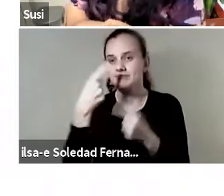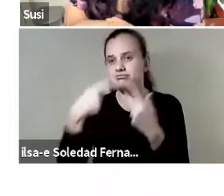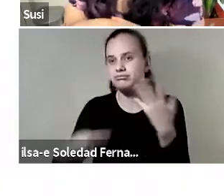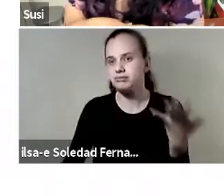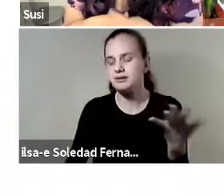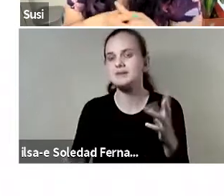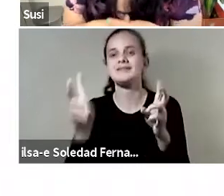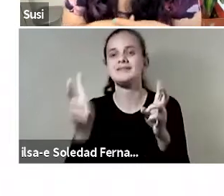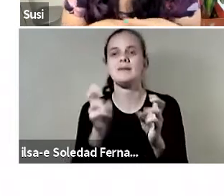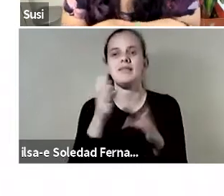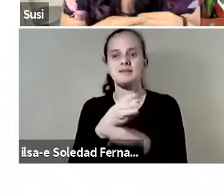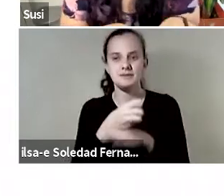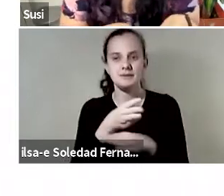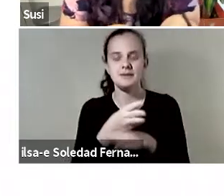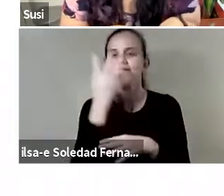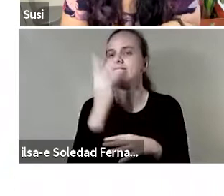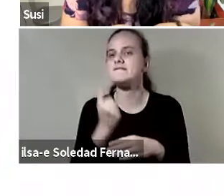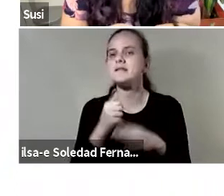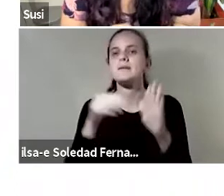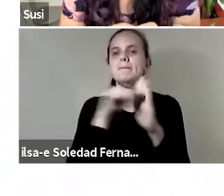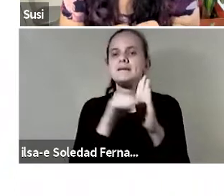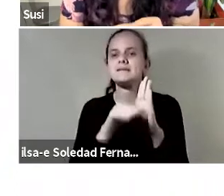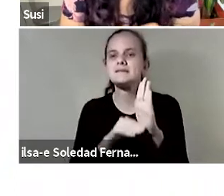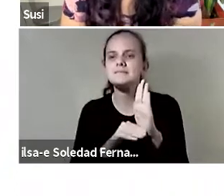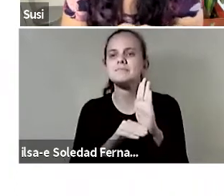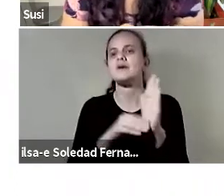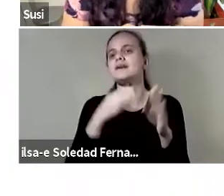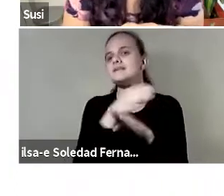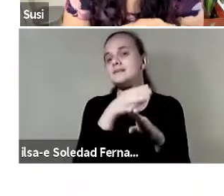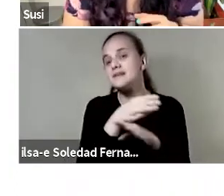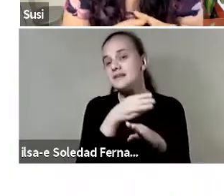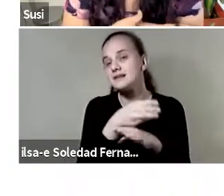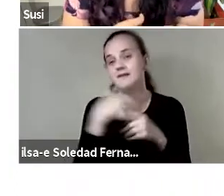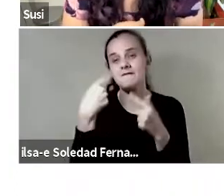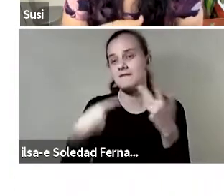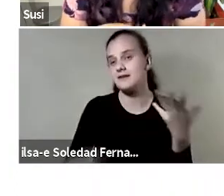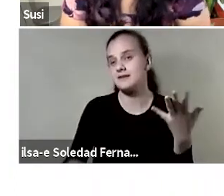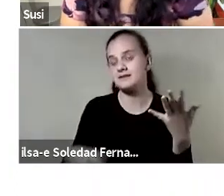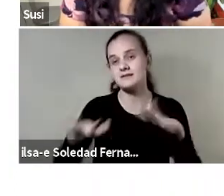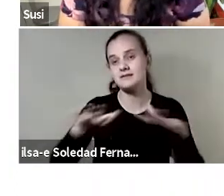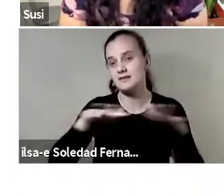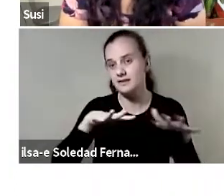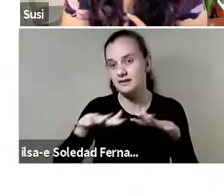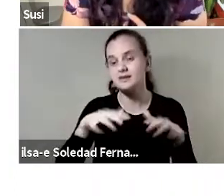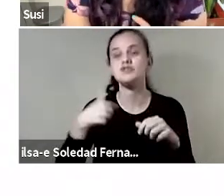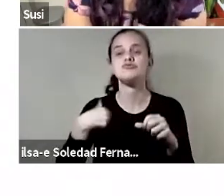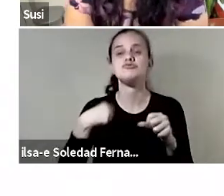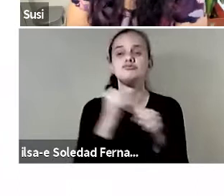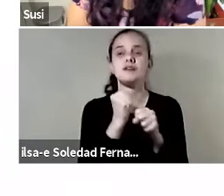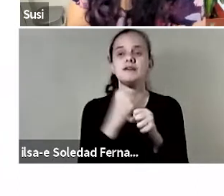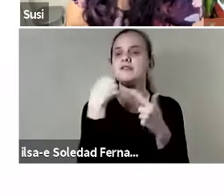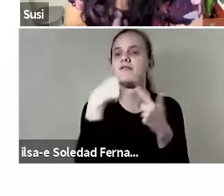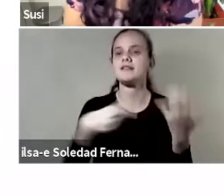las masterclasses de accesibilidad en distintas universidades. Me gusta mucho aplicar los principios de accesibilidad en los ambientes y las tareas